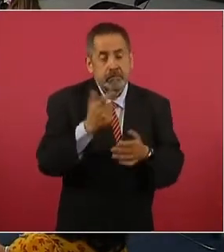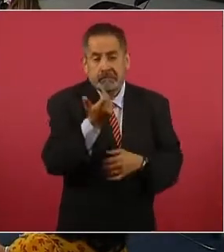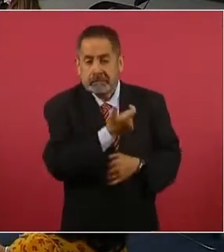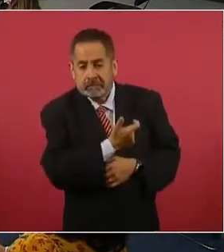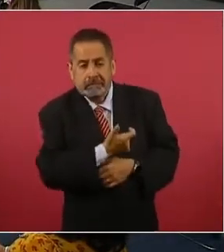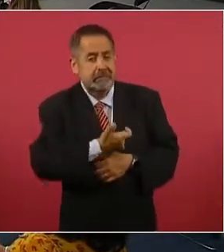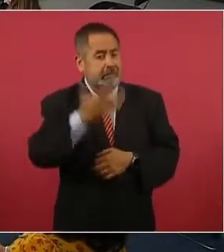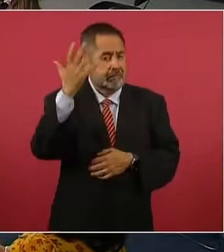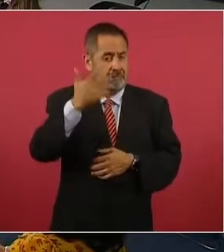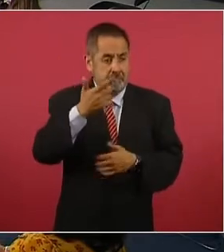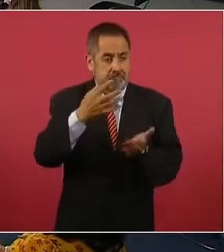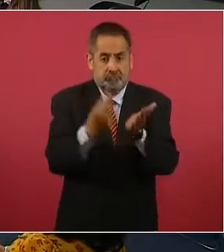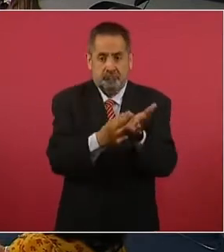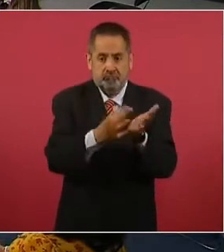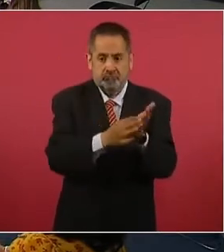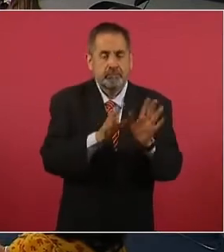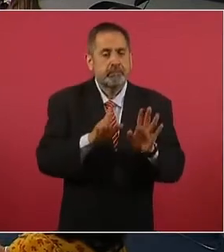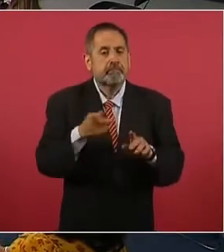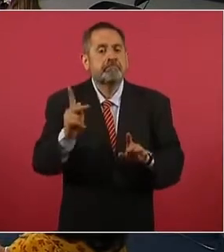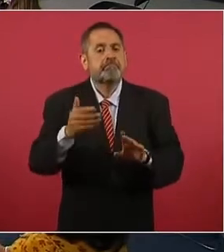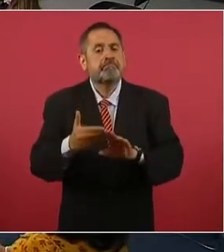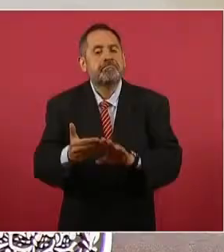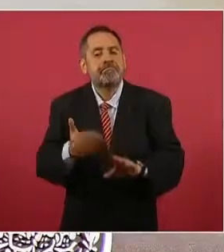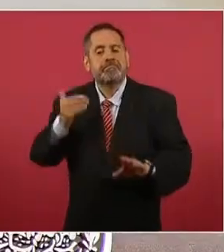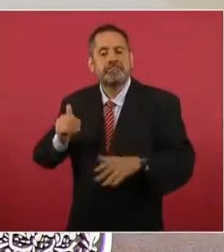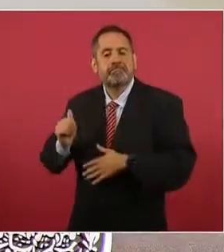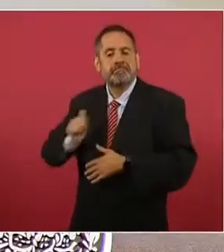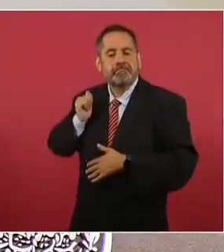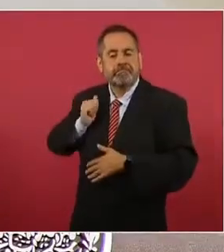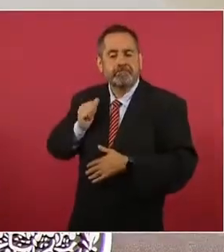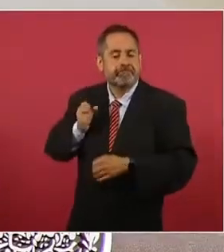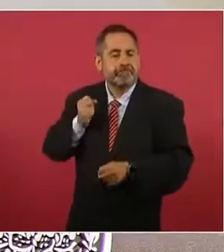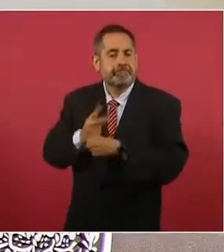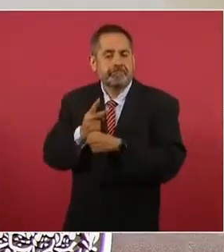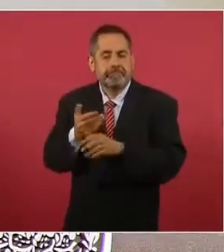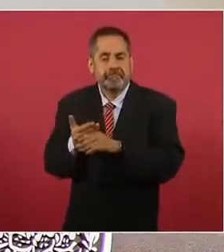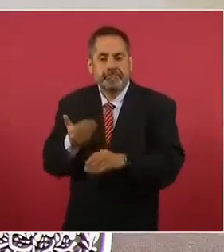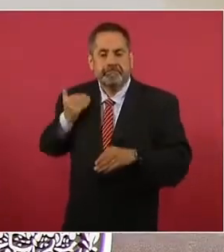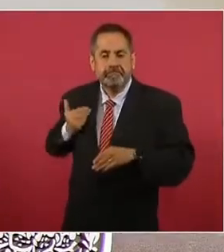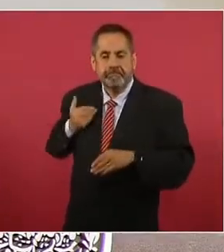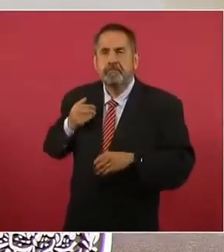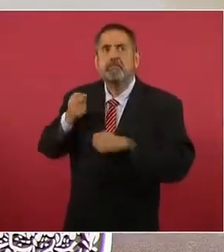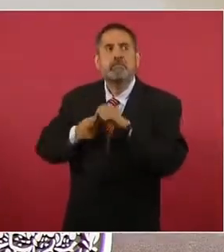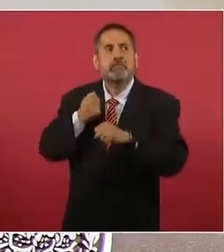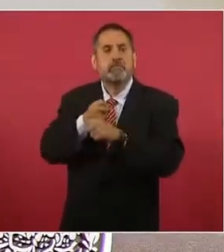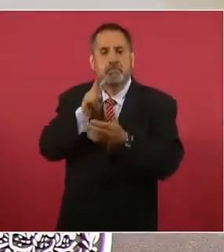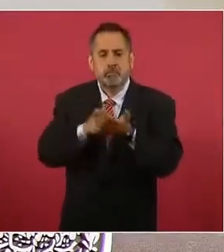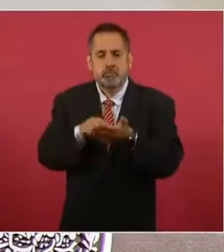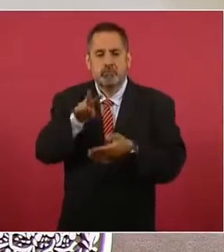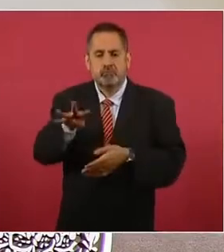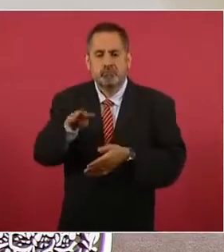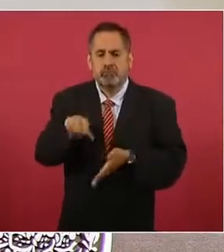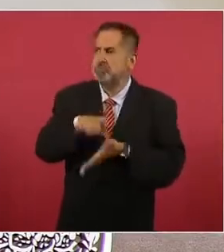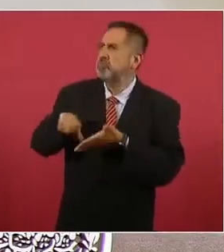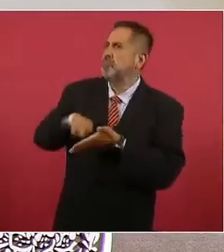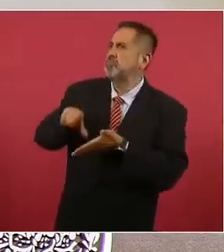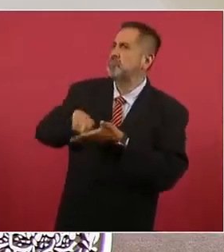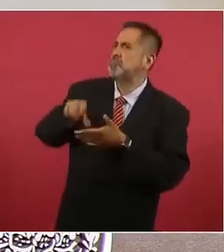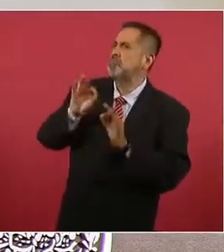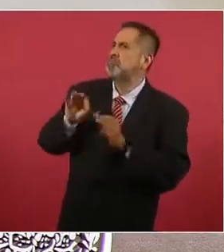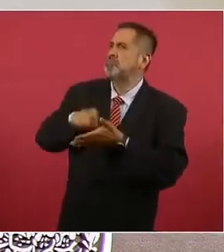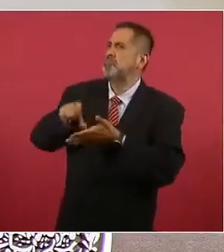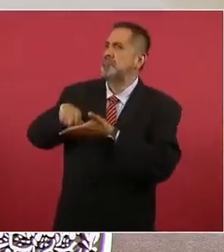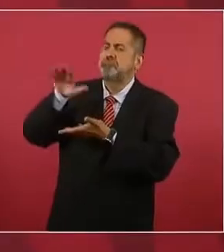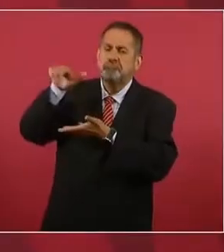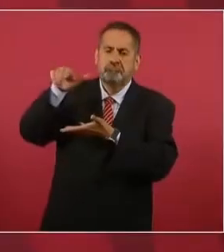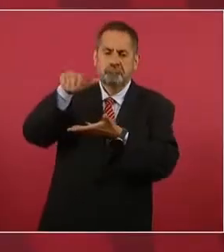una forma exponencial, pero nosotros salimos a comprar antes, salimos en el 2019 a través